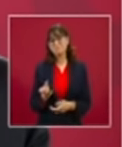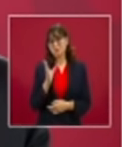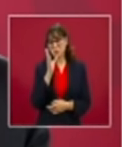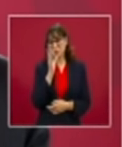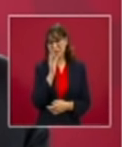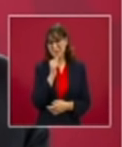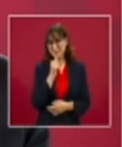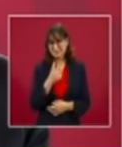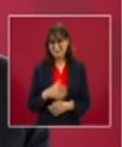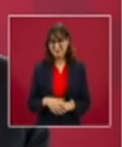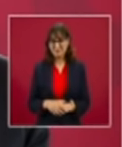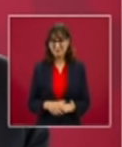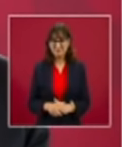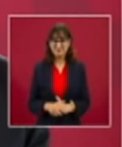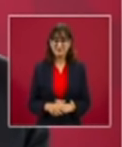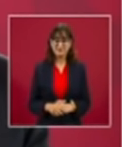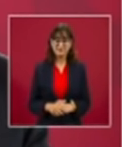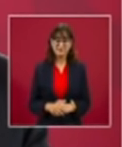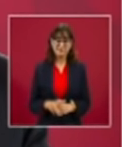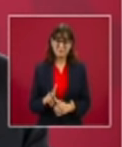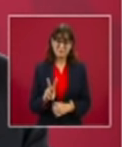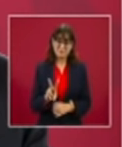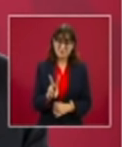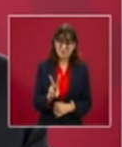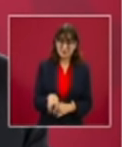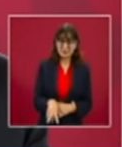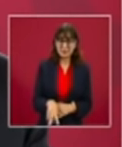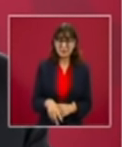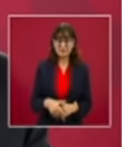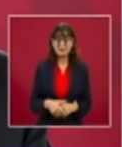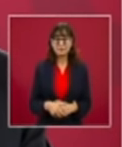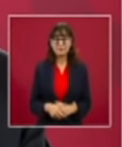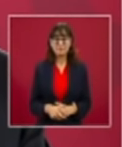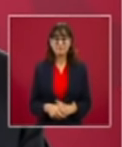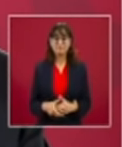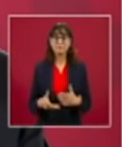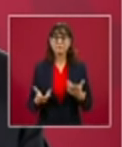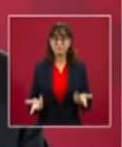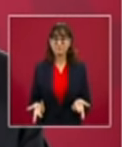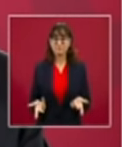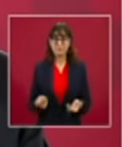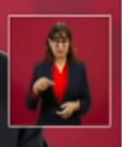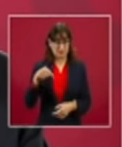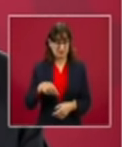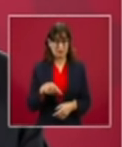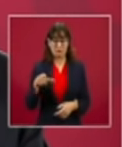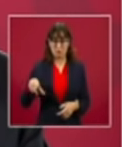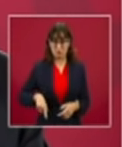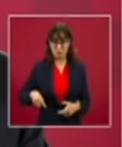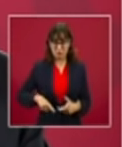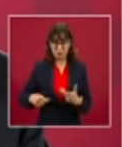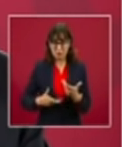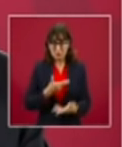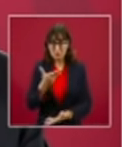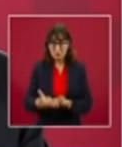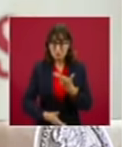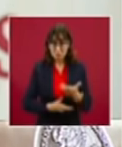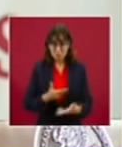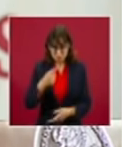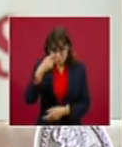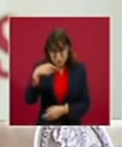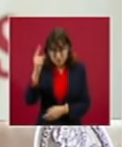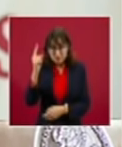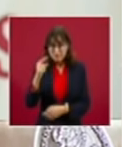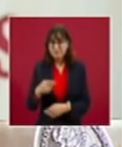problemas yo exponía dudas puntos de vista tanto a los colaboradores cercanos al